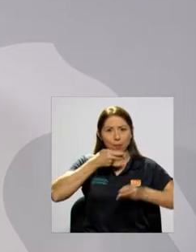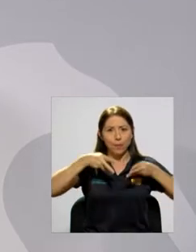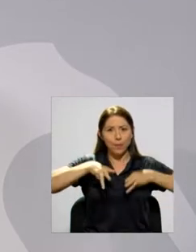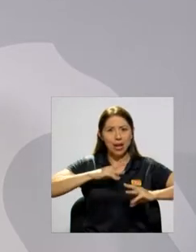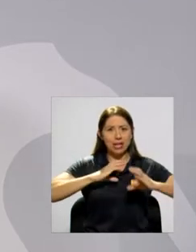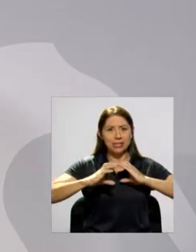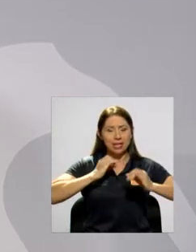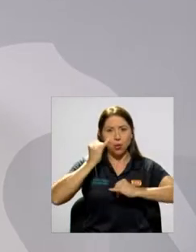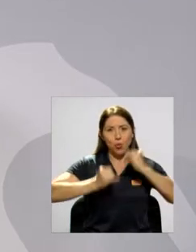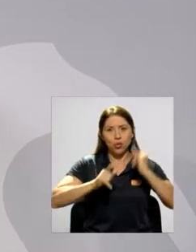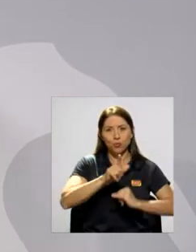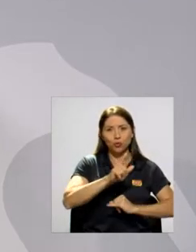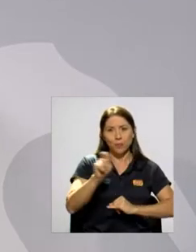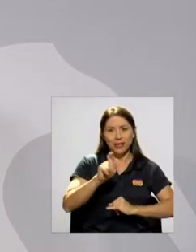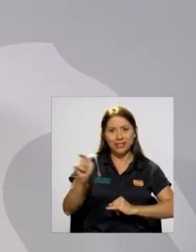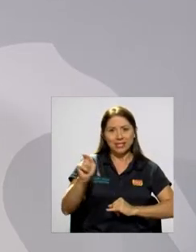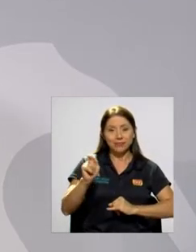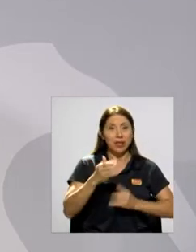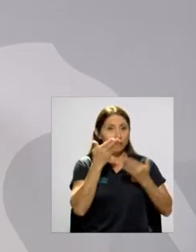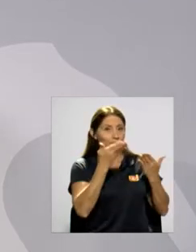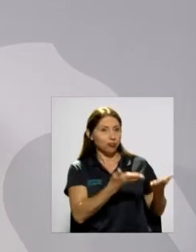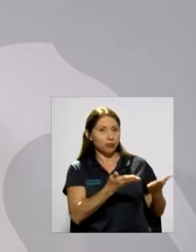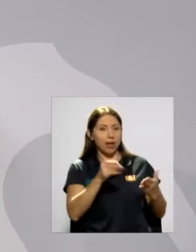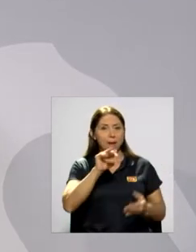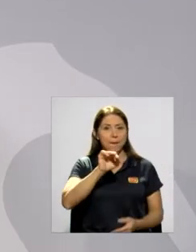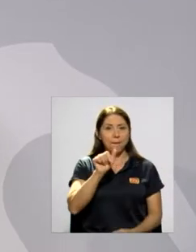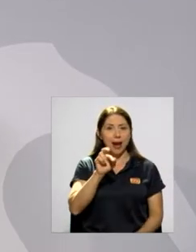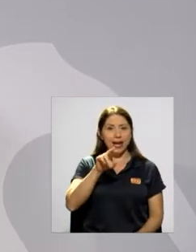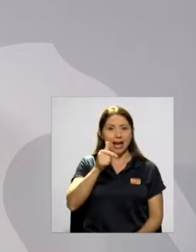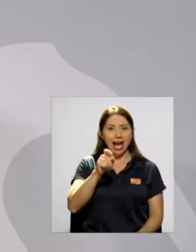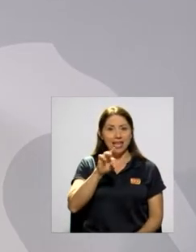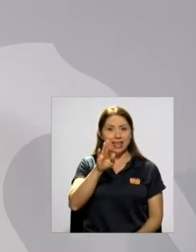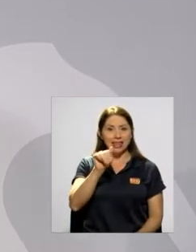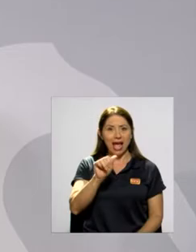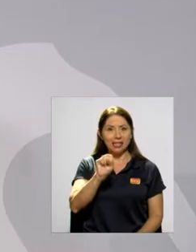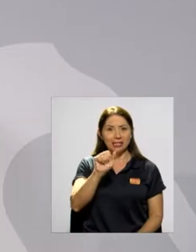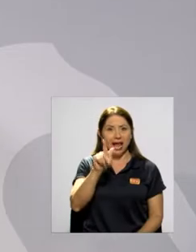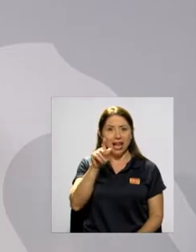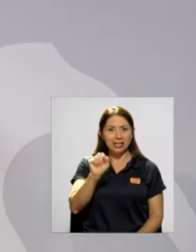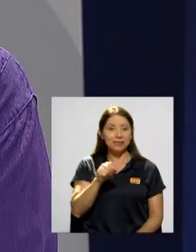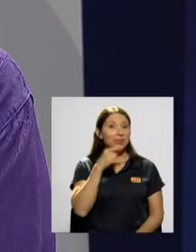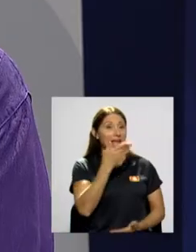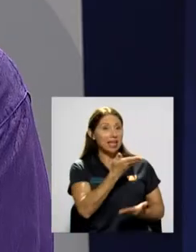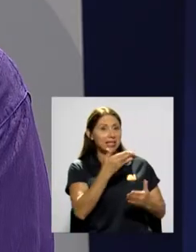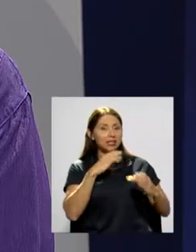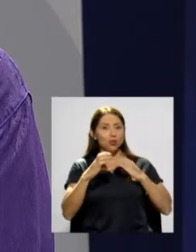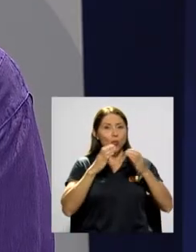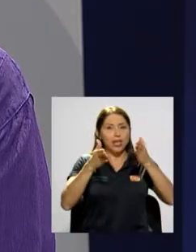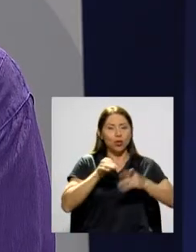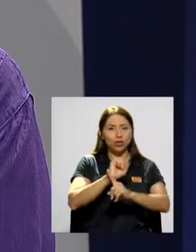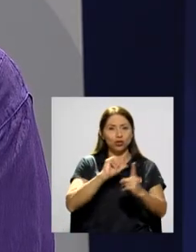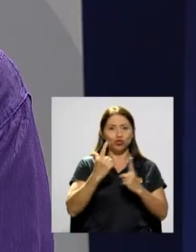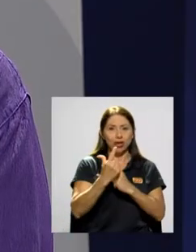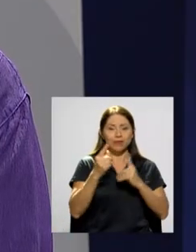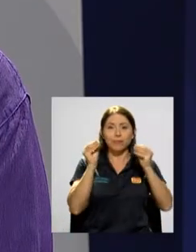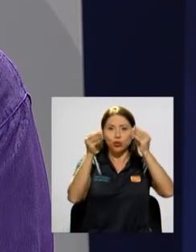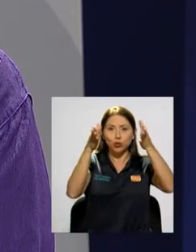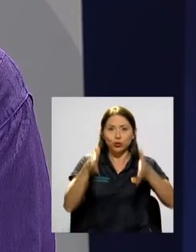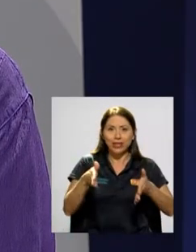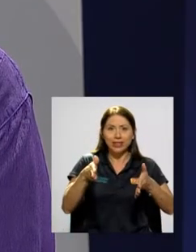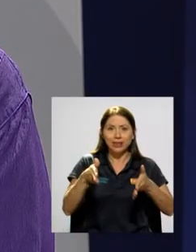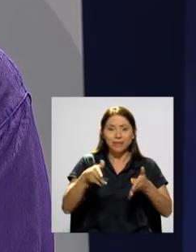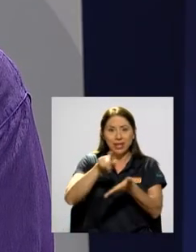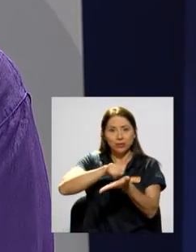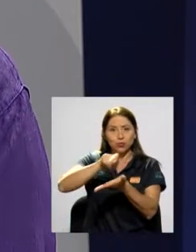meses. Y para eso nos acompaña Margarita Salas. Ella es comunicadora social y docente en la Escuela